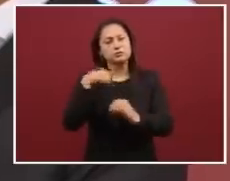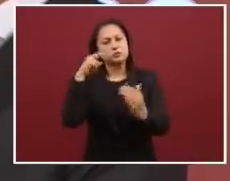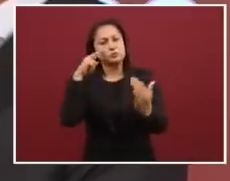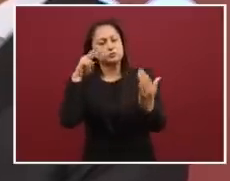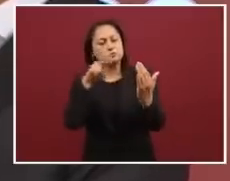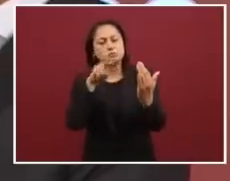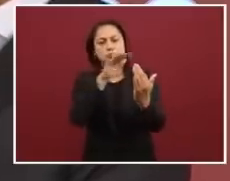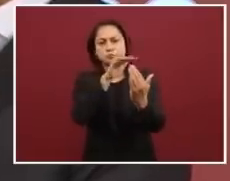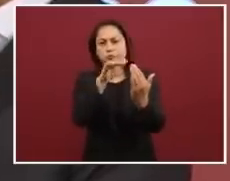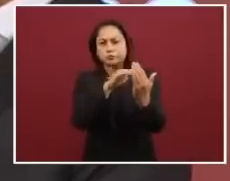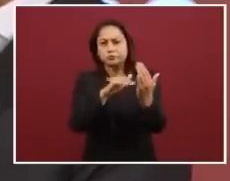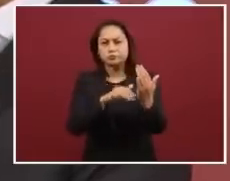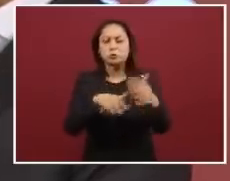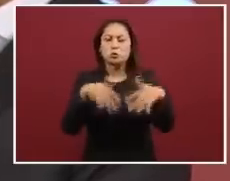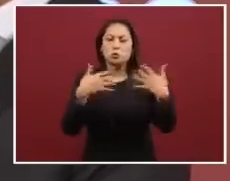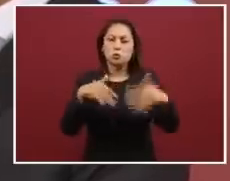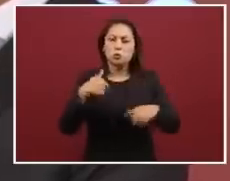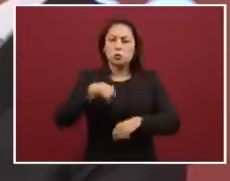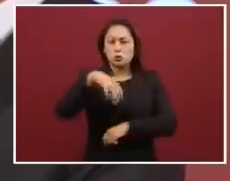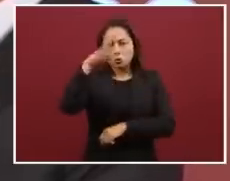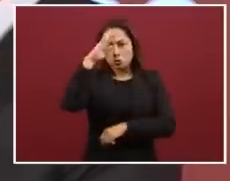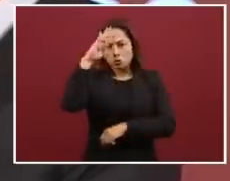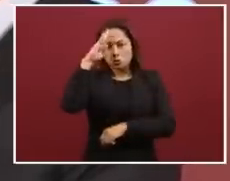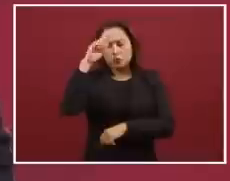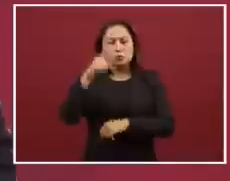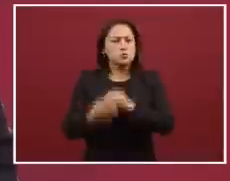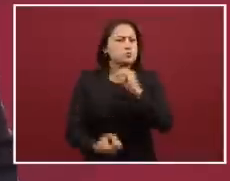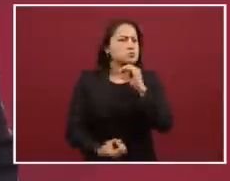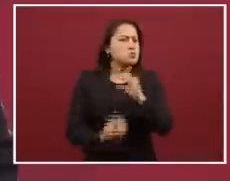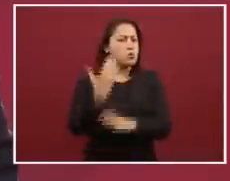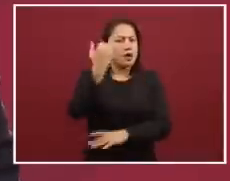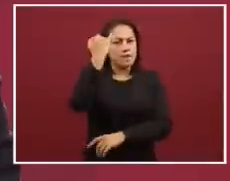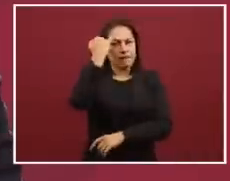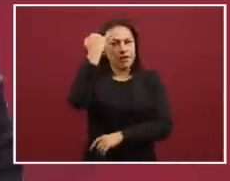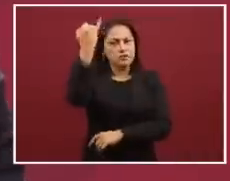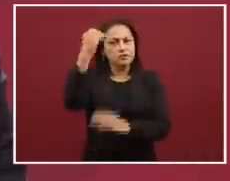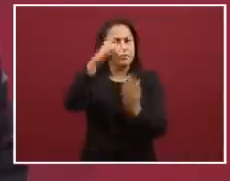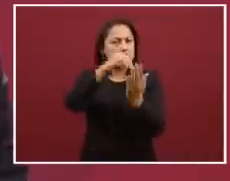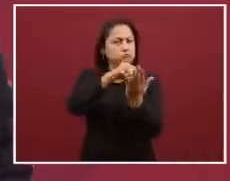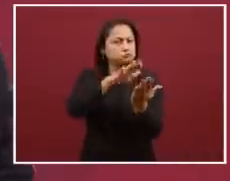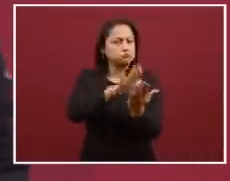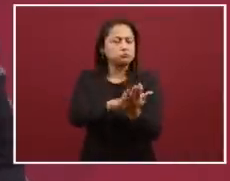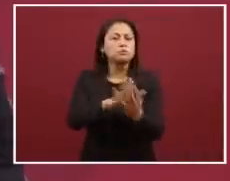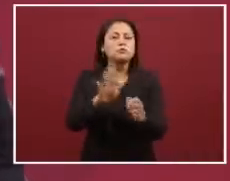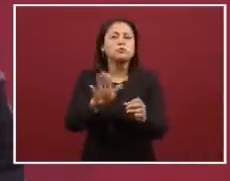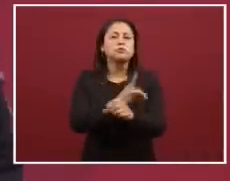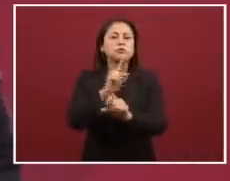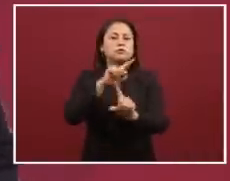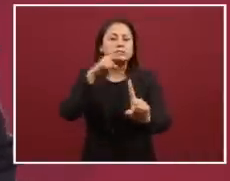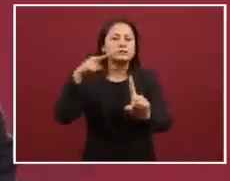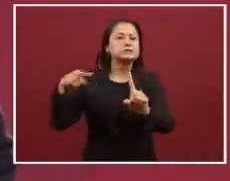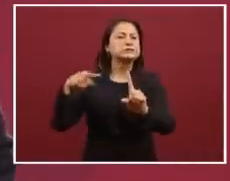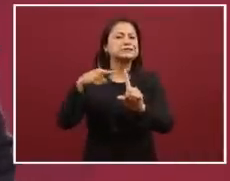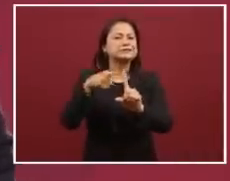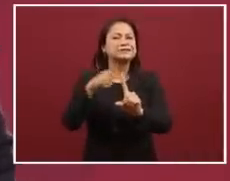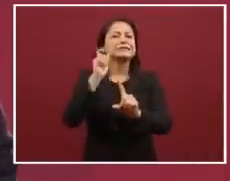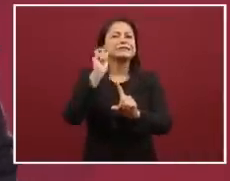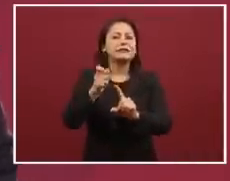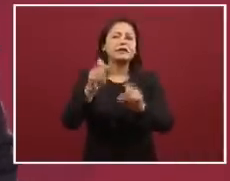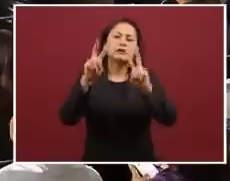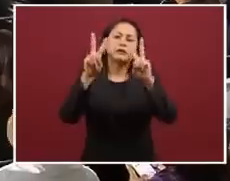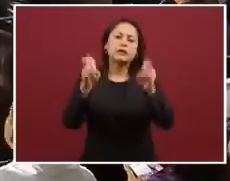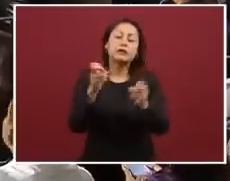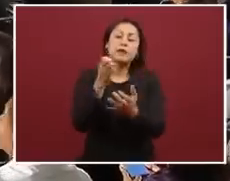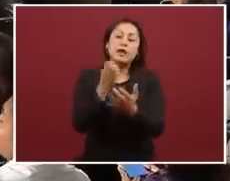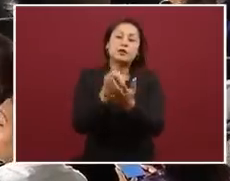innovador porque por primera vez se plantea una acción ofensiva en la parte económica.